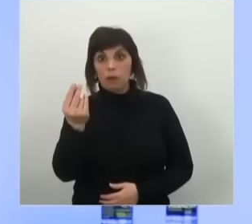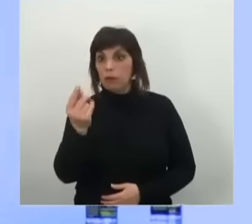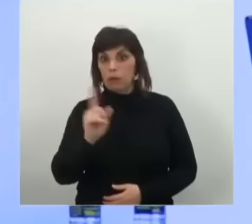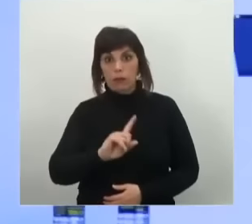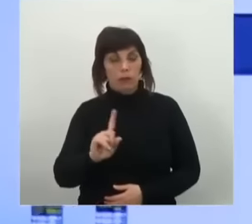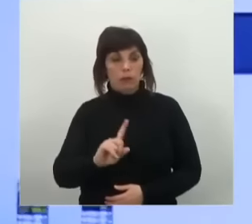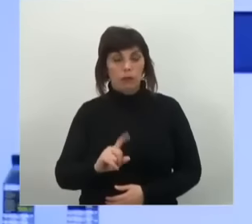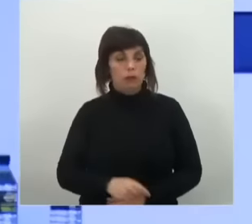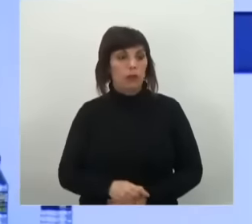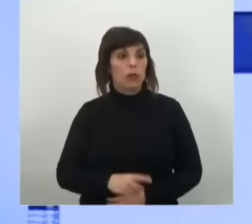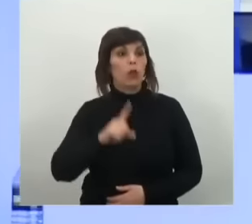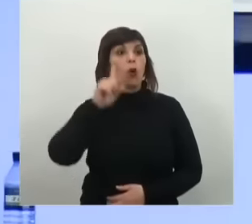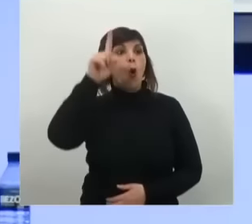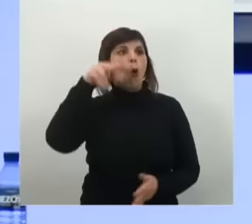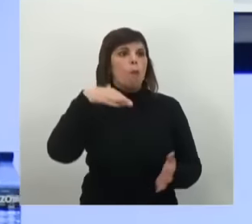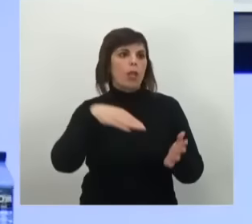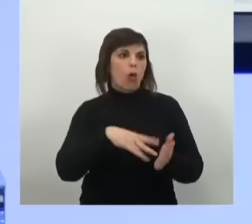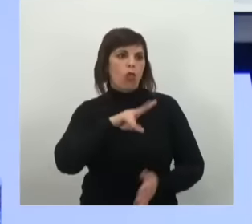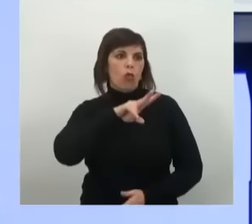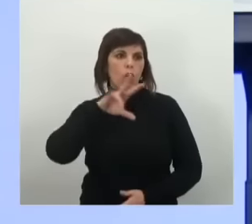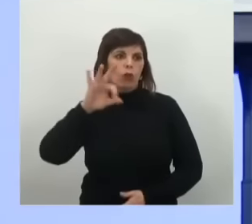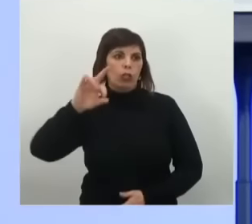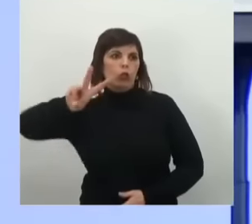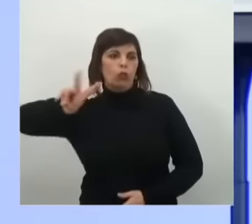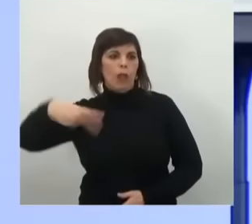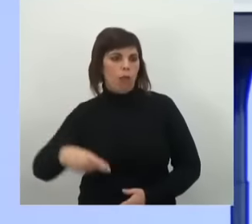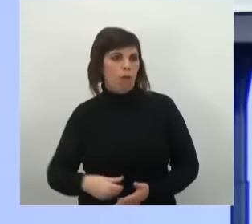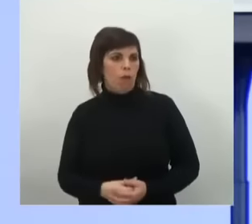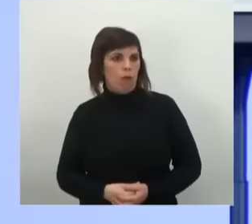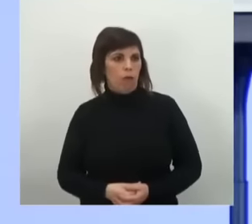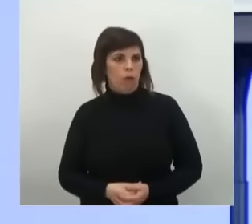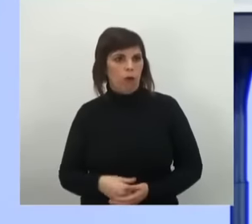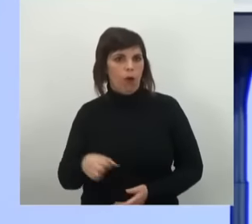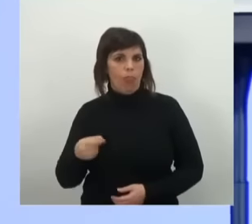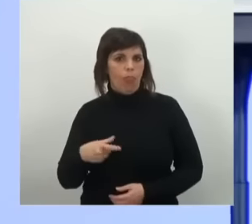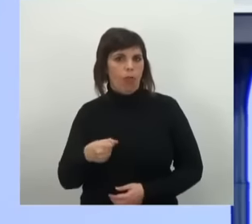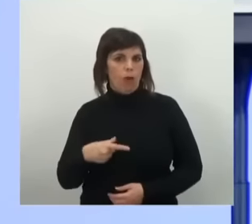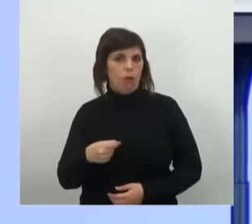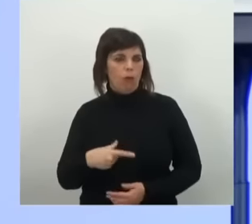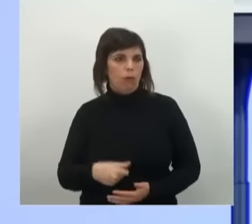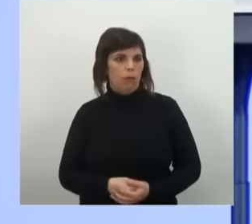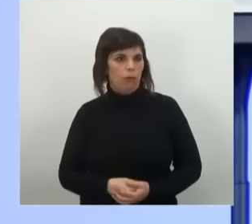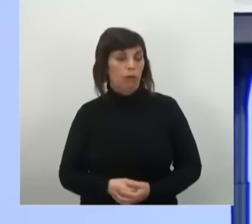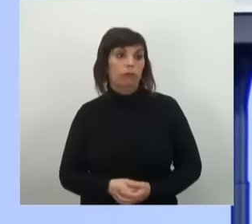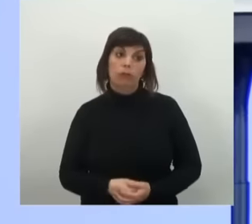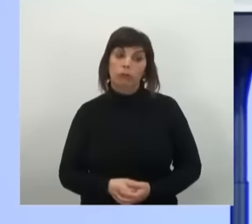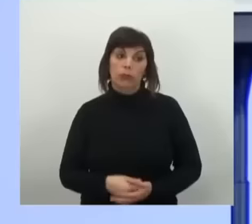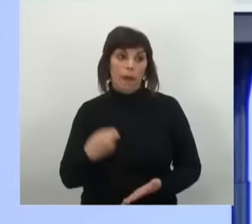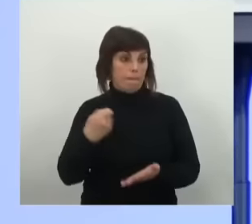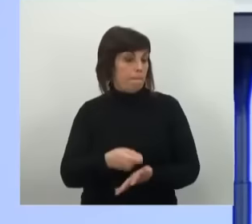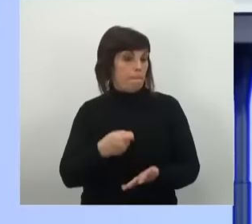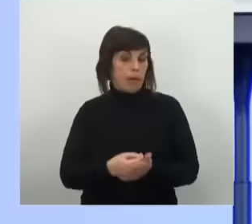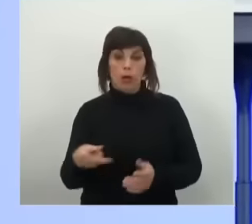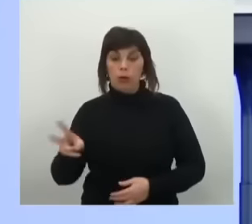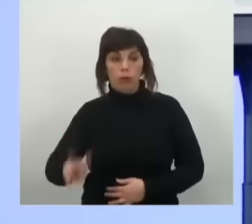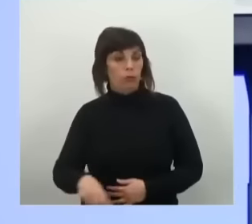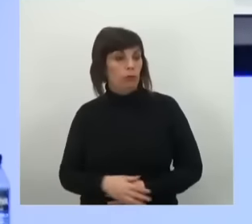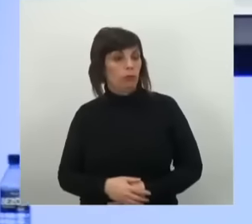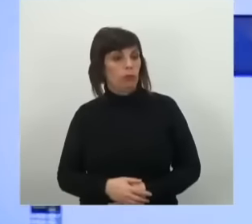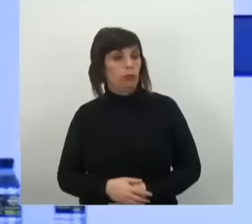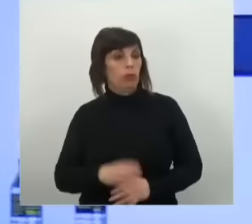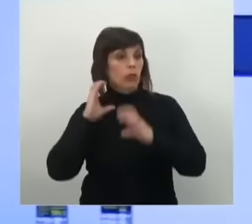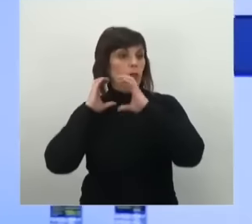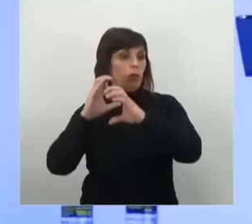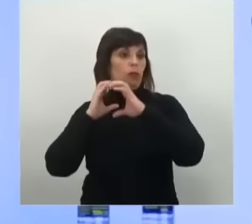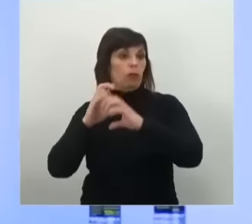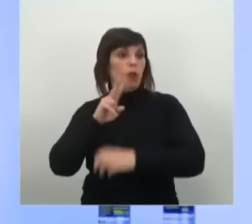un millón doscientos mil dólares me dejaron de deuda 24 autobuses le